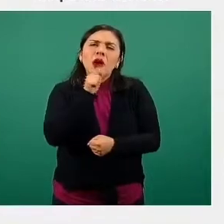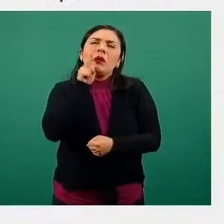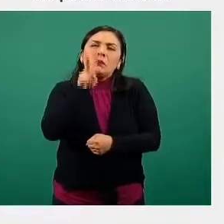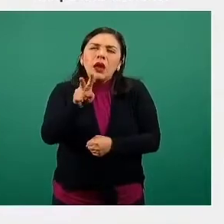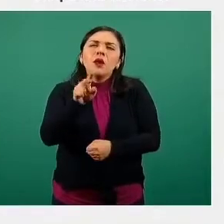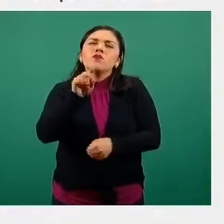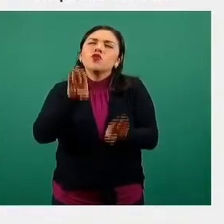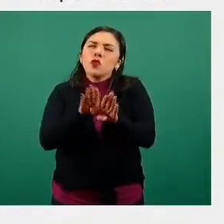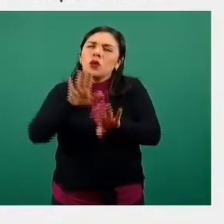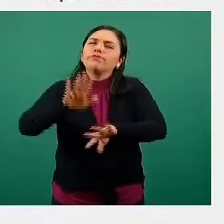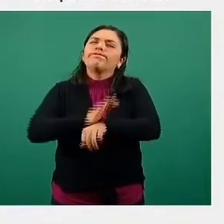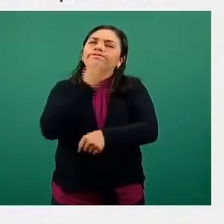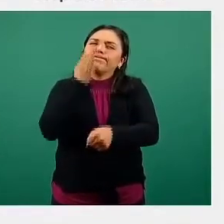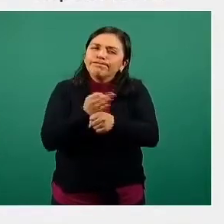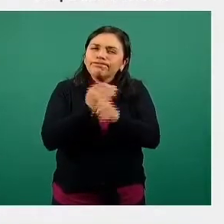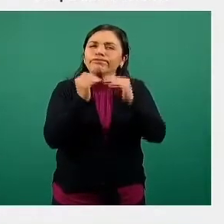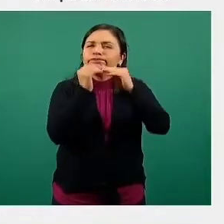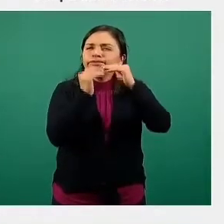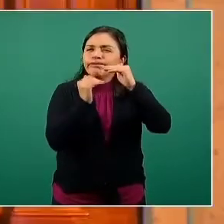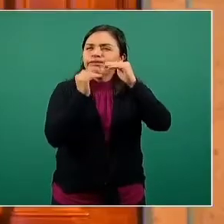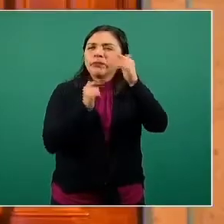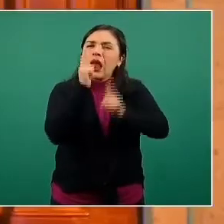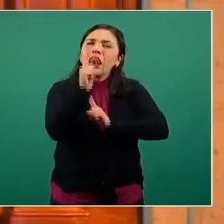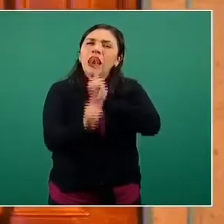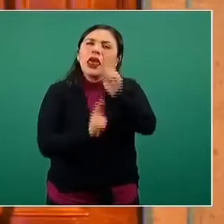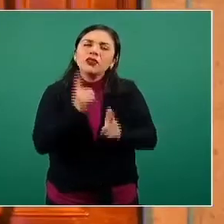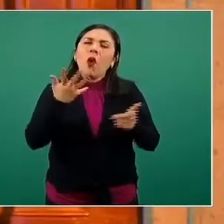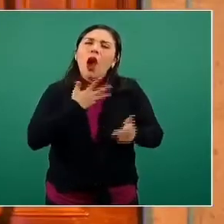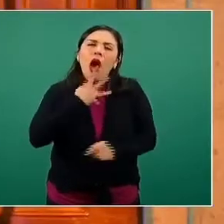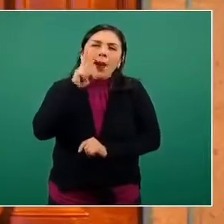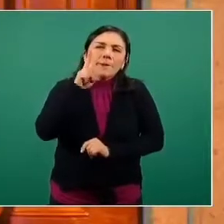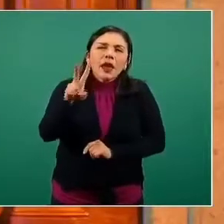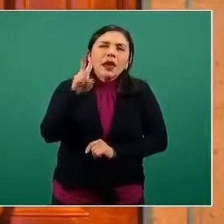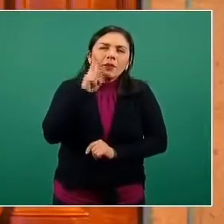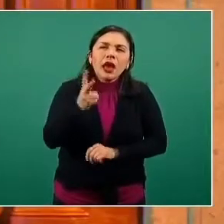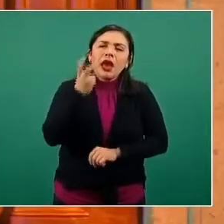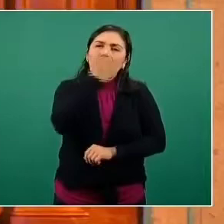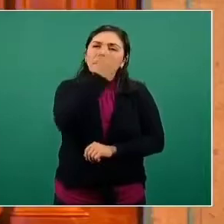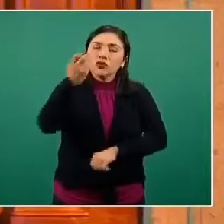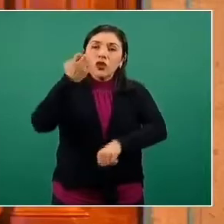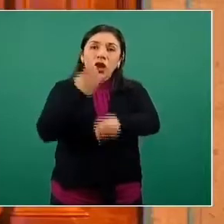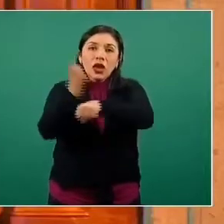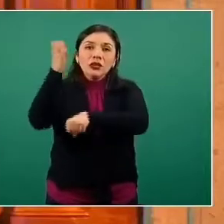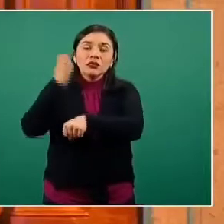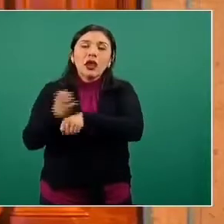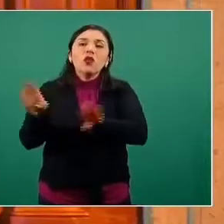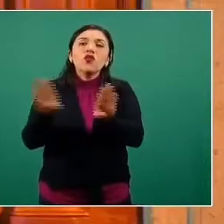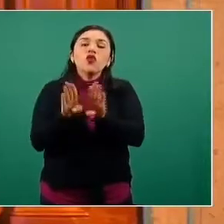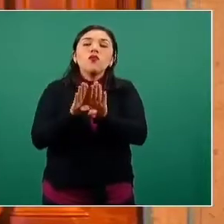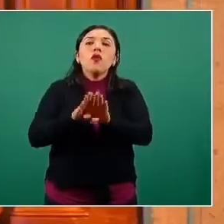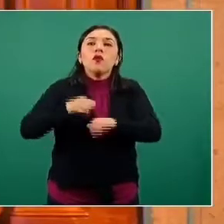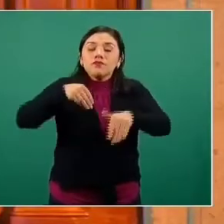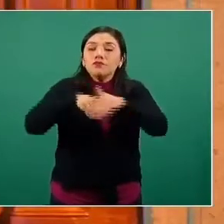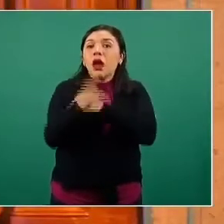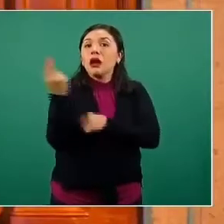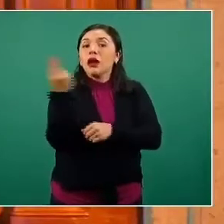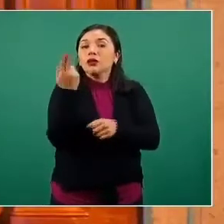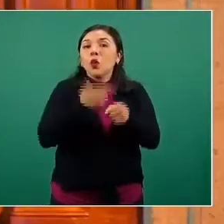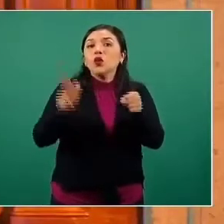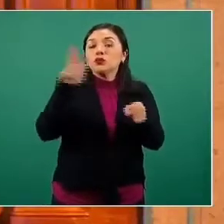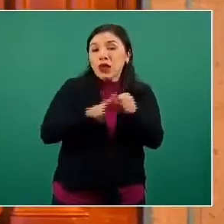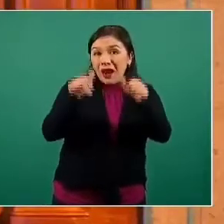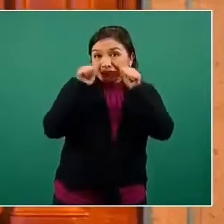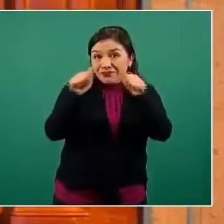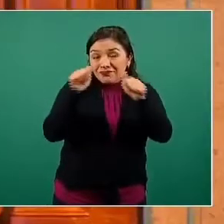menos una estabilización y una disminución que se está observando en estas entidades en función de la demanda hospitalaria, es decir,